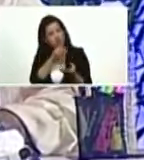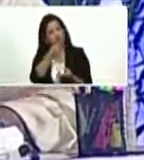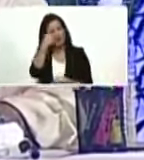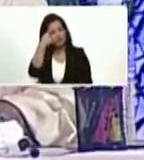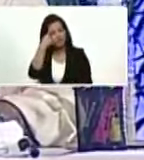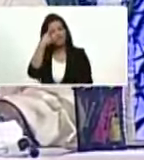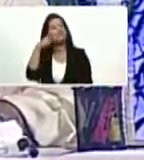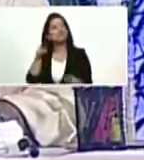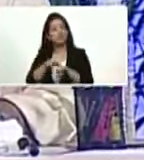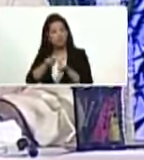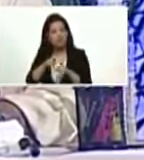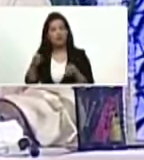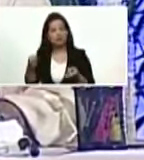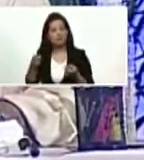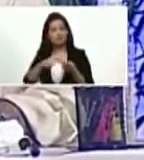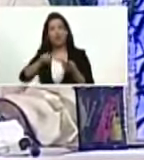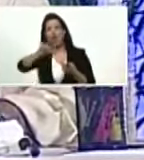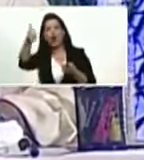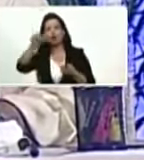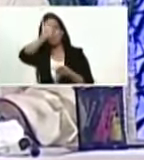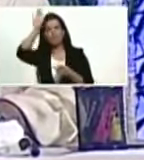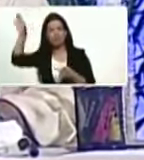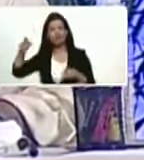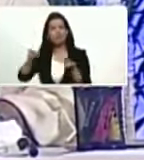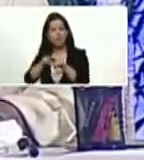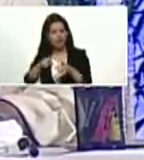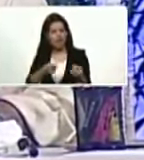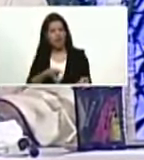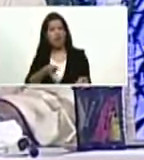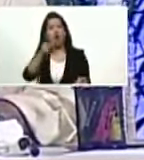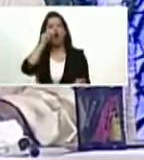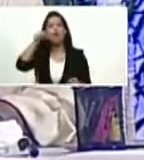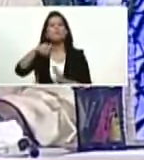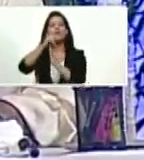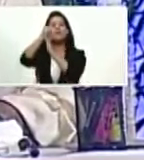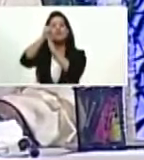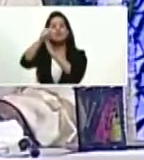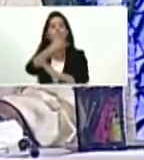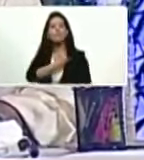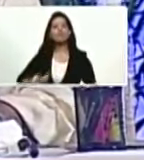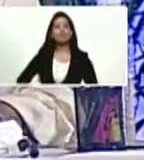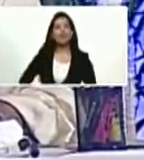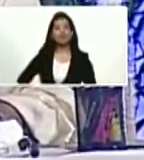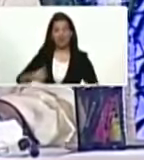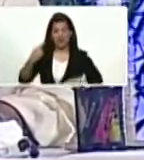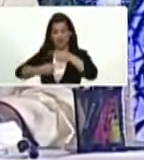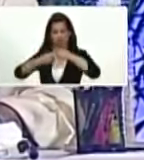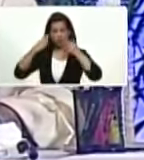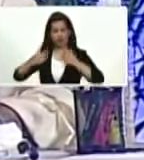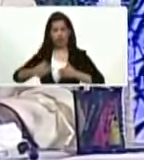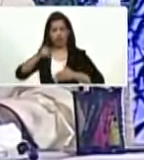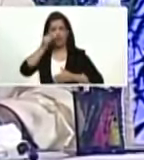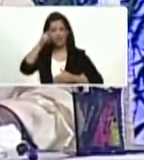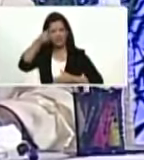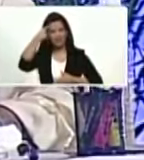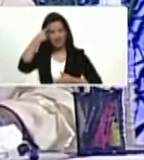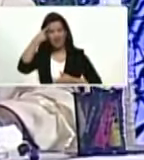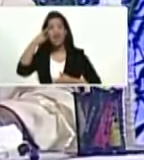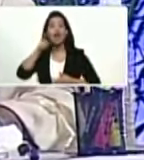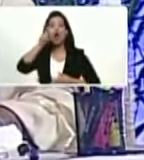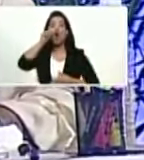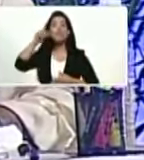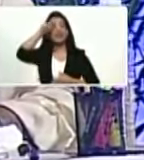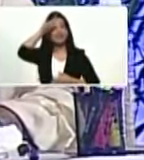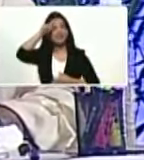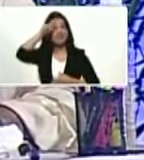casos fuera de nuestro continente, lo mismo hicieron con el líder y presidente revolucionario y socialista Nelson Mandela